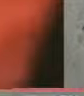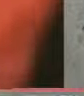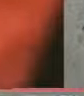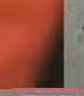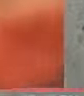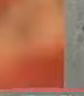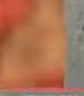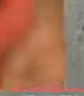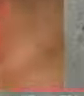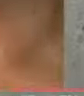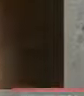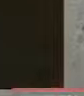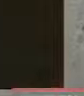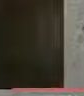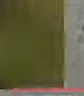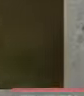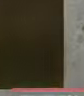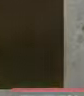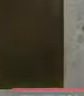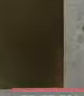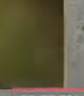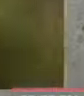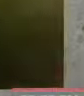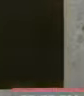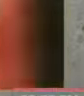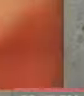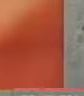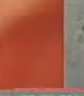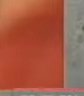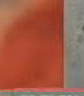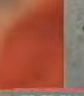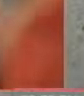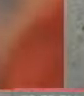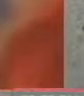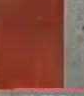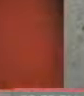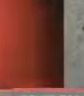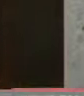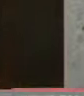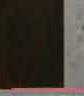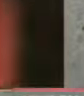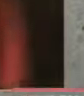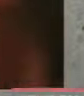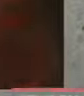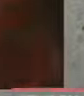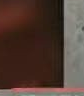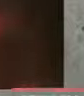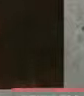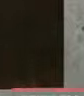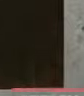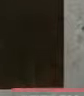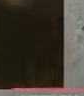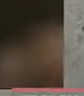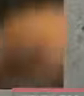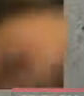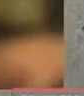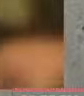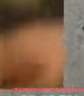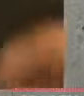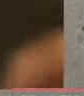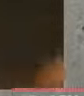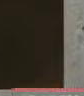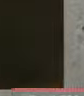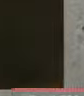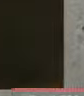0 hay panistas pero lanzada esta beta usted no me gritó usted no se haga oficial para grandes galas por iglesia lo lleve no se